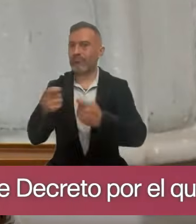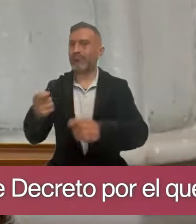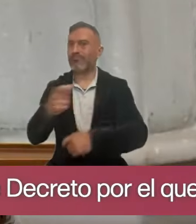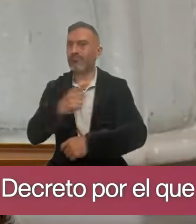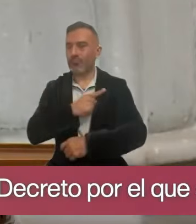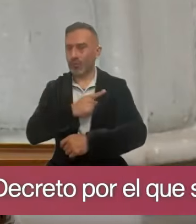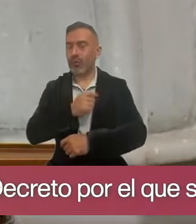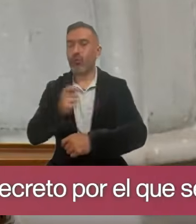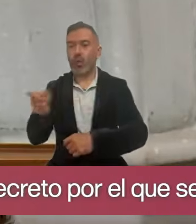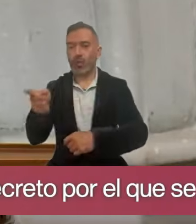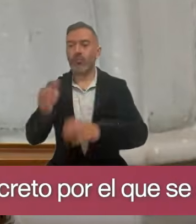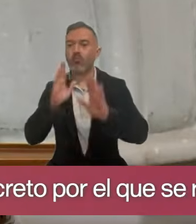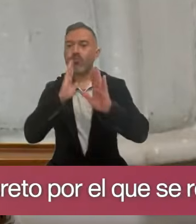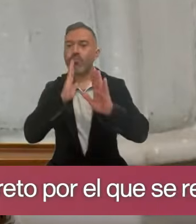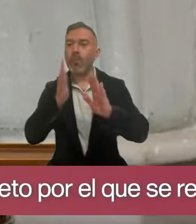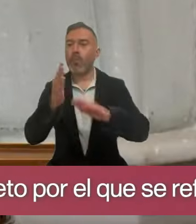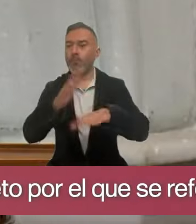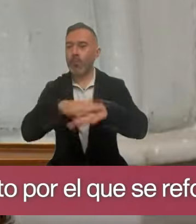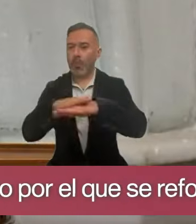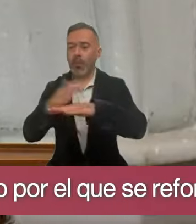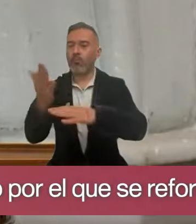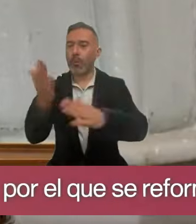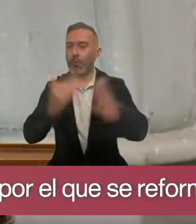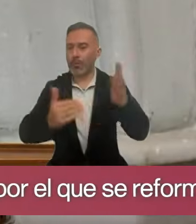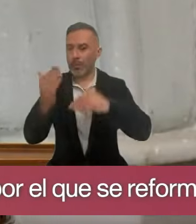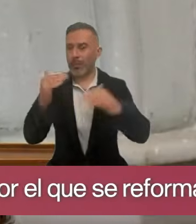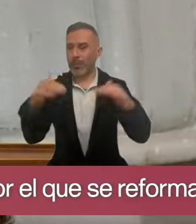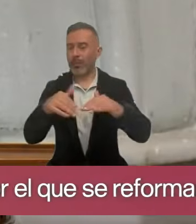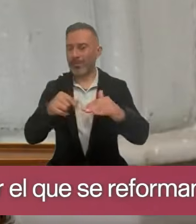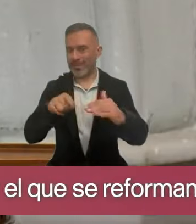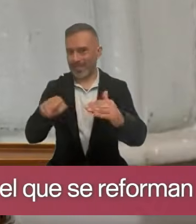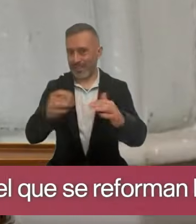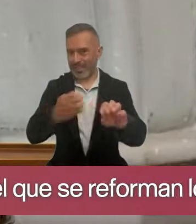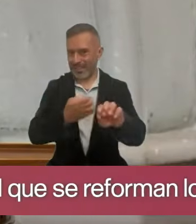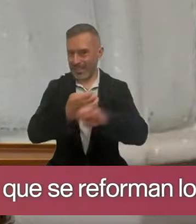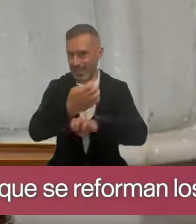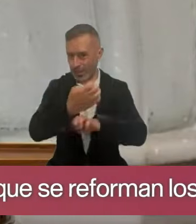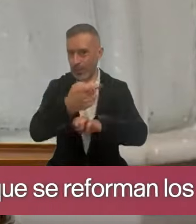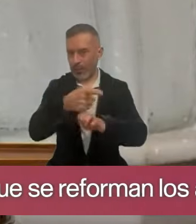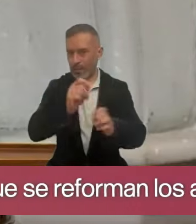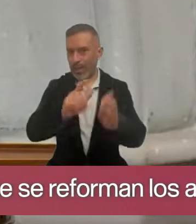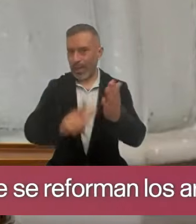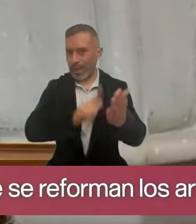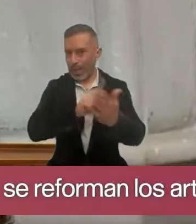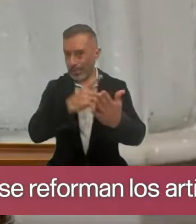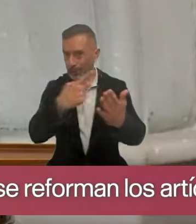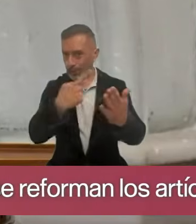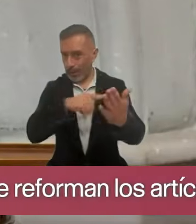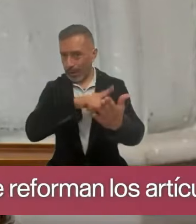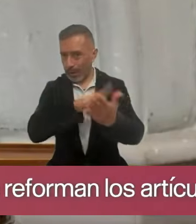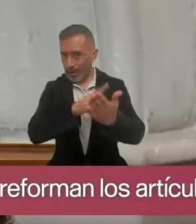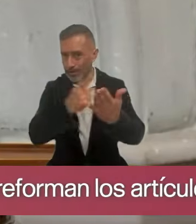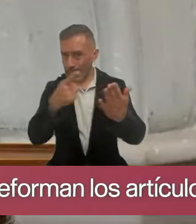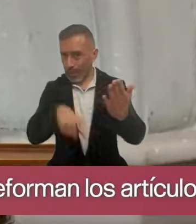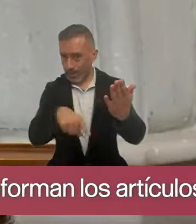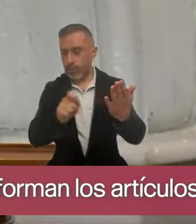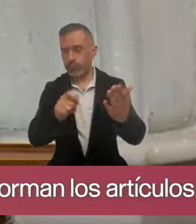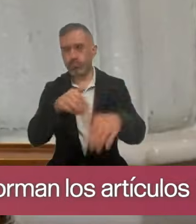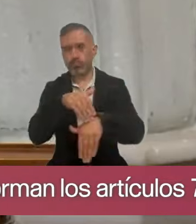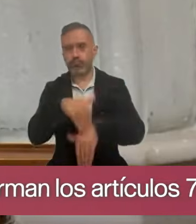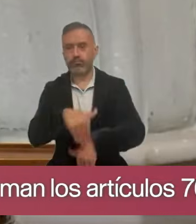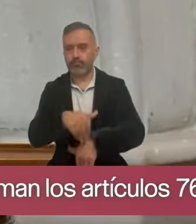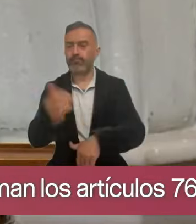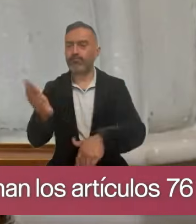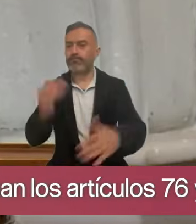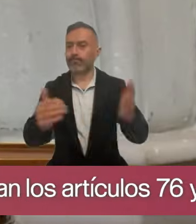convocará elecciones conforme a las leyes constitucionales de la entidad federativa. El nombramiento